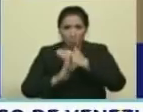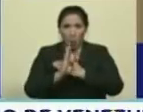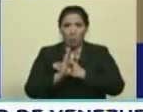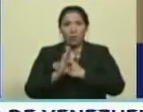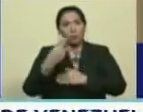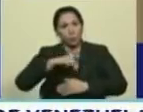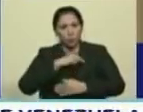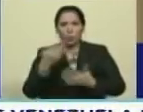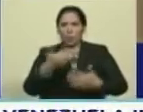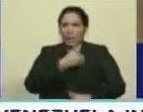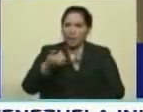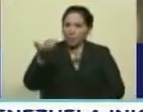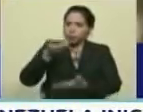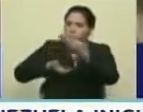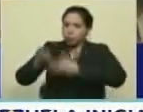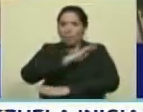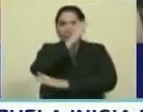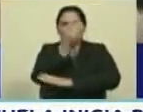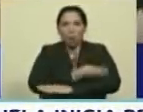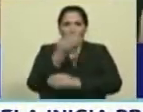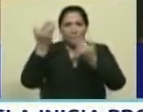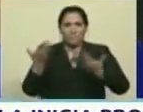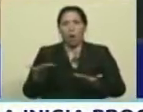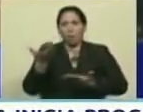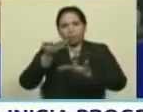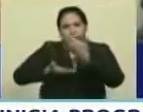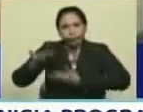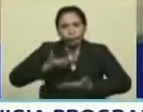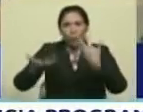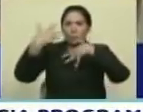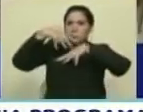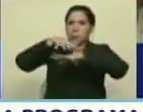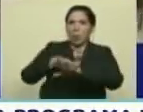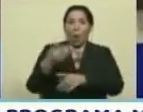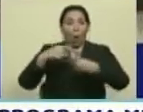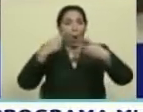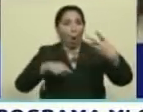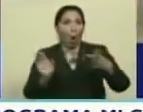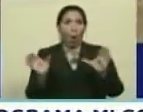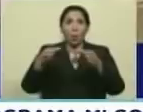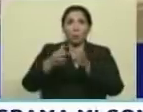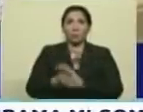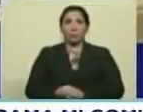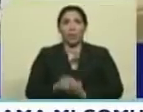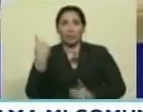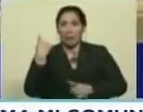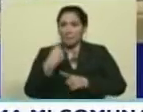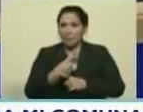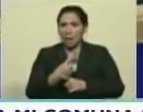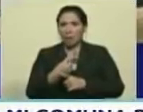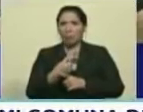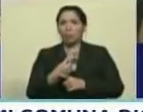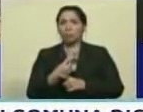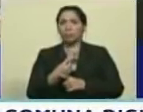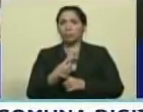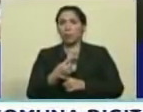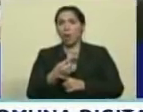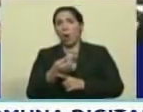colaboración y fortalezcamos nuestra solidaridad. En otro caso, correremos el riesgo